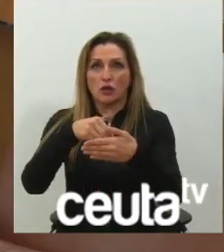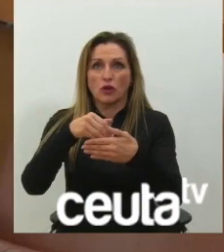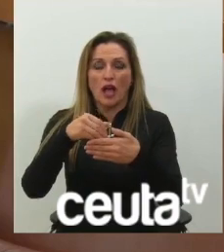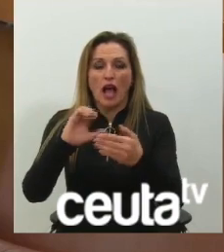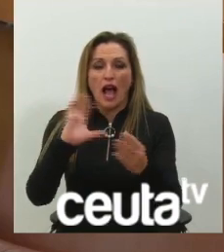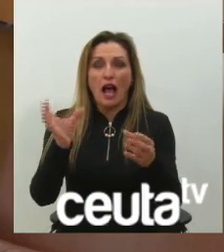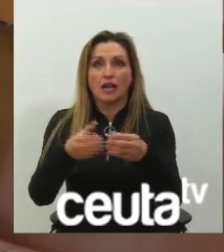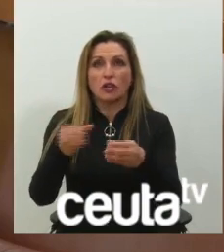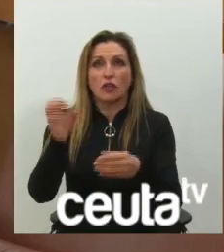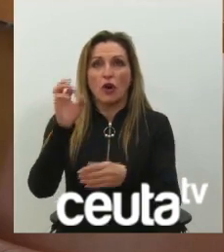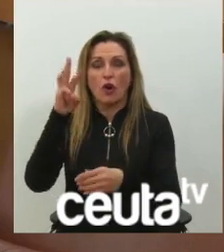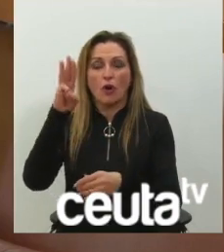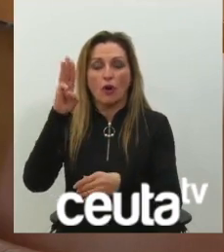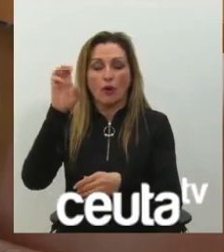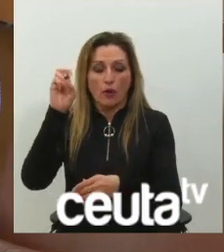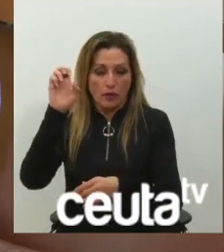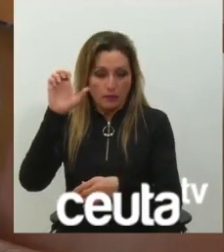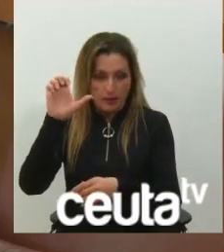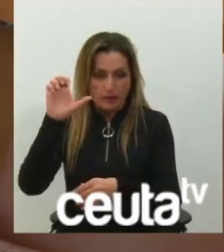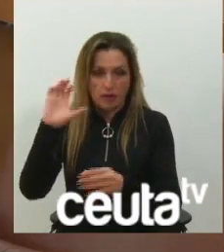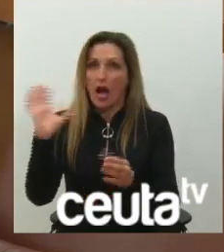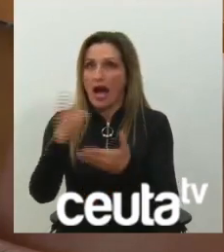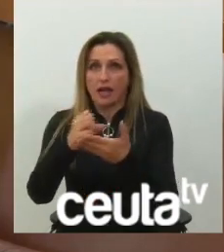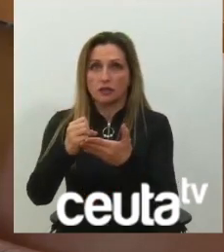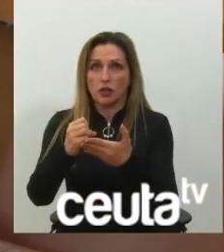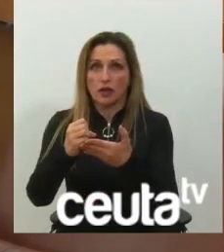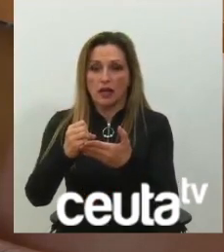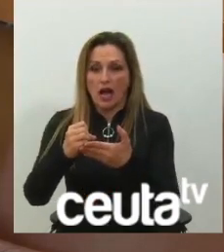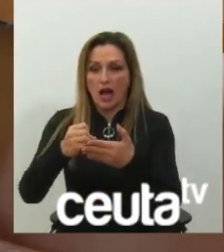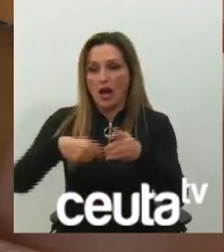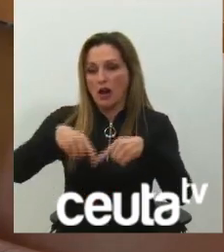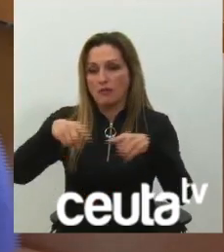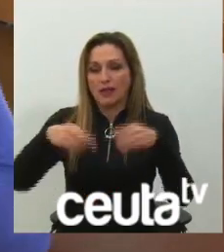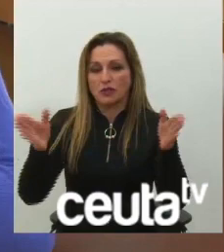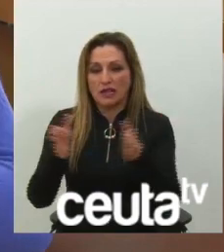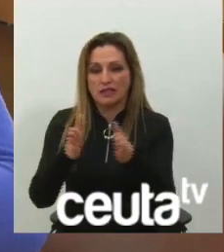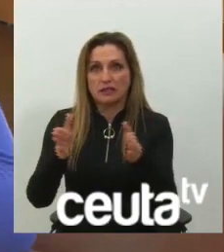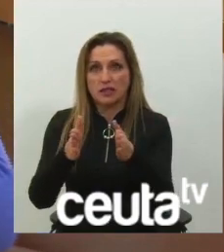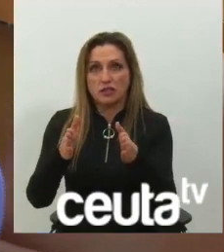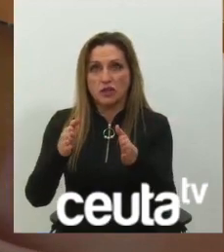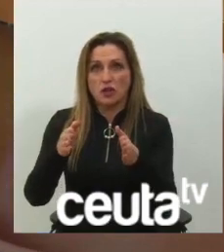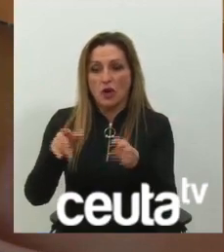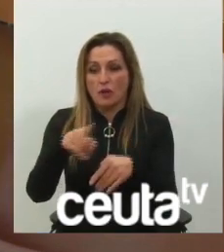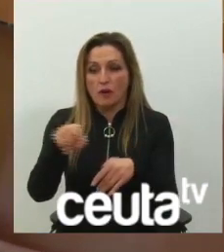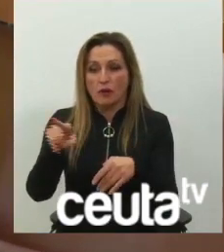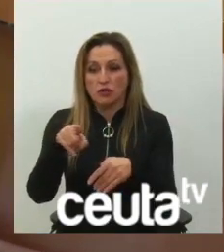todos los que hacen la 'operación paso del estrecho' aunque ustedes no les guste porque esta institución